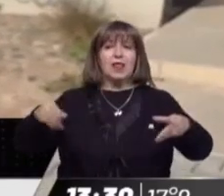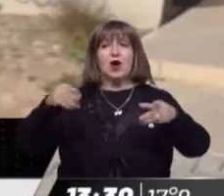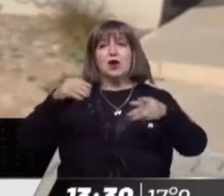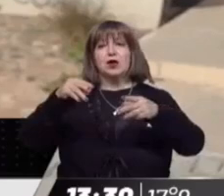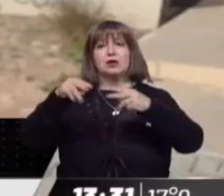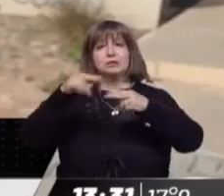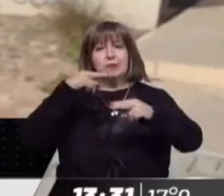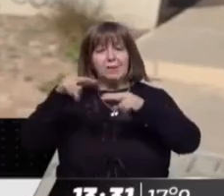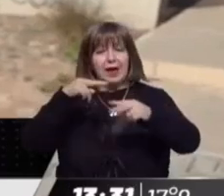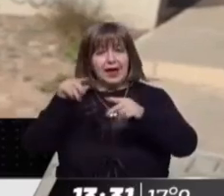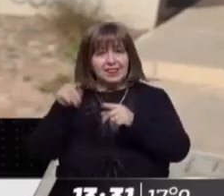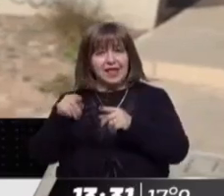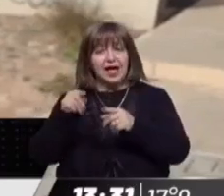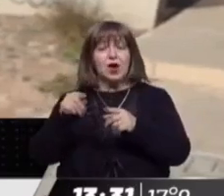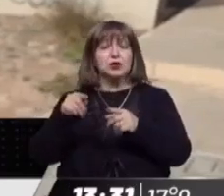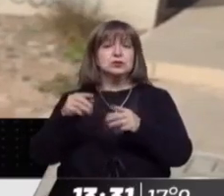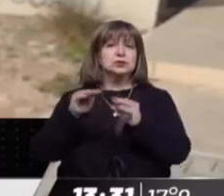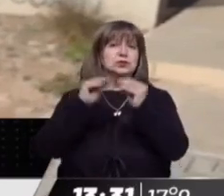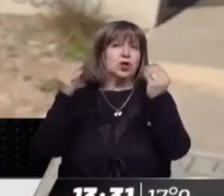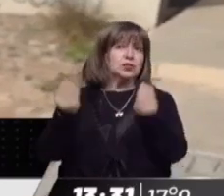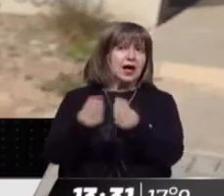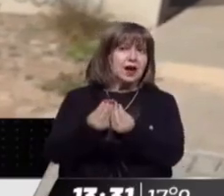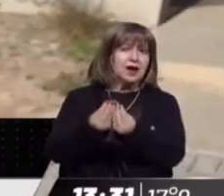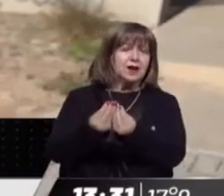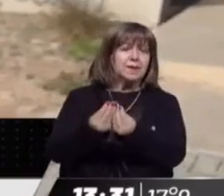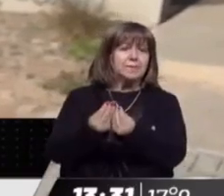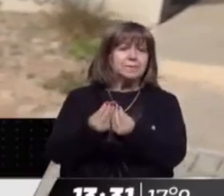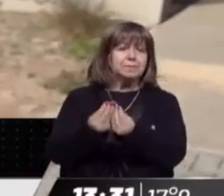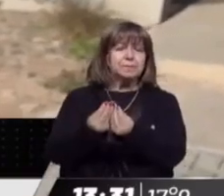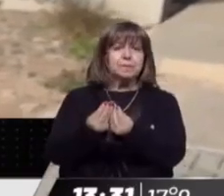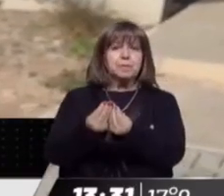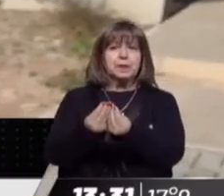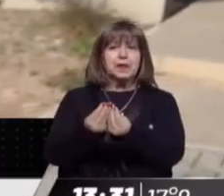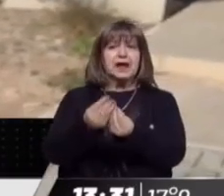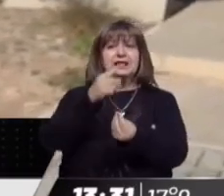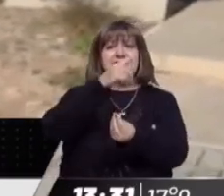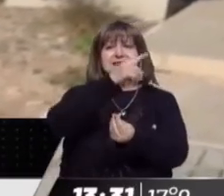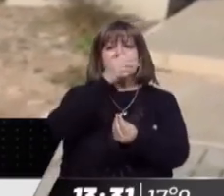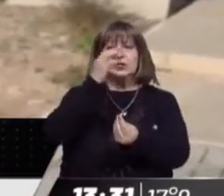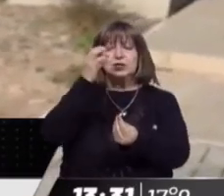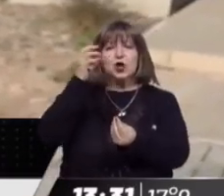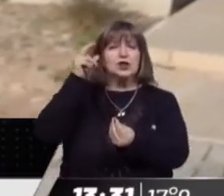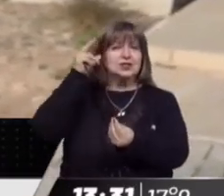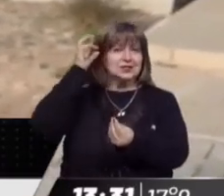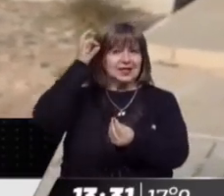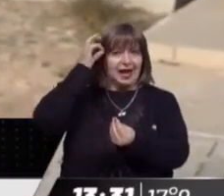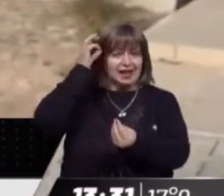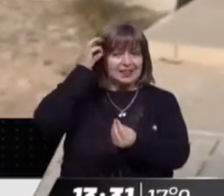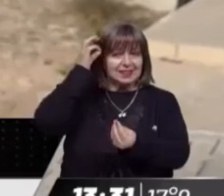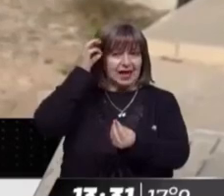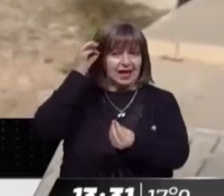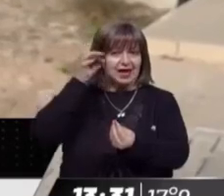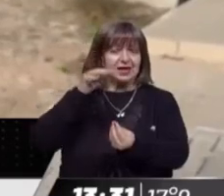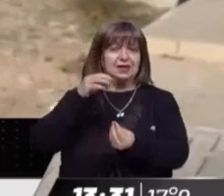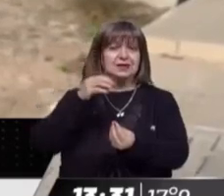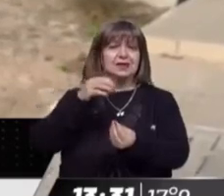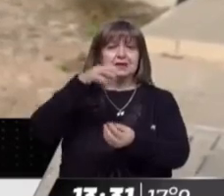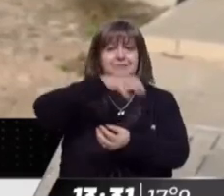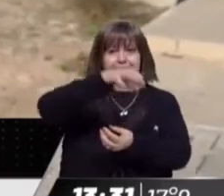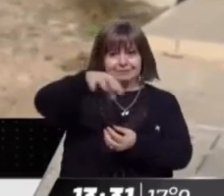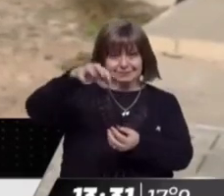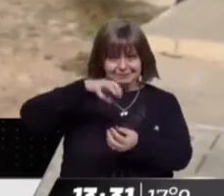comedores apadrinados, suma alrededor de 120, 130.